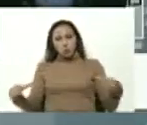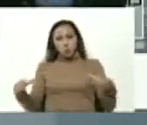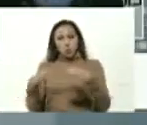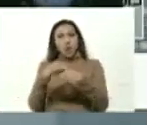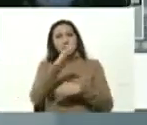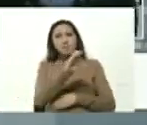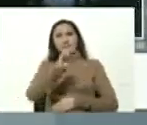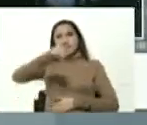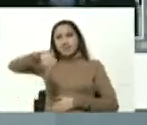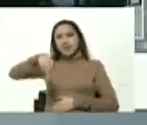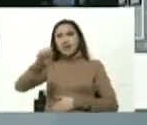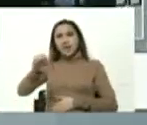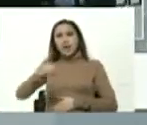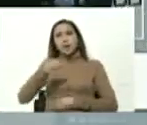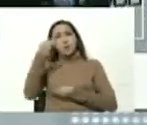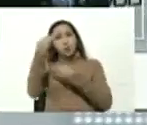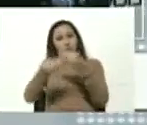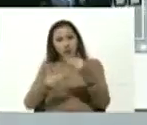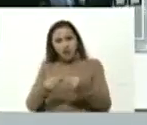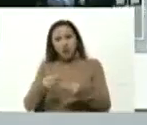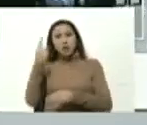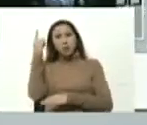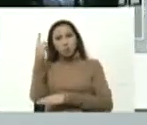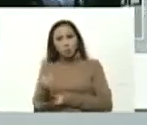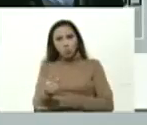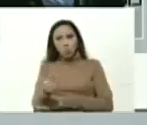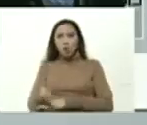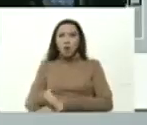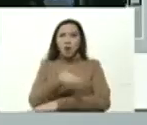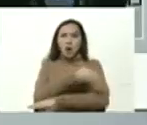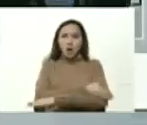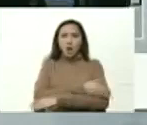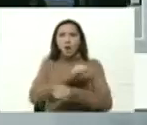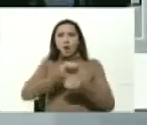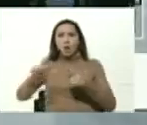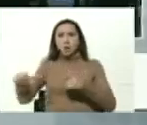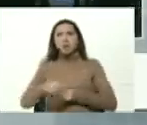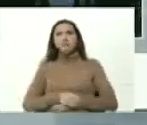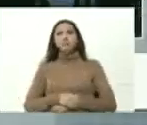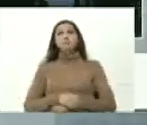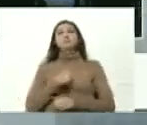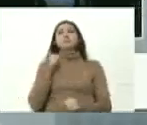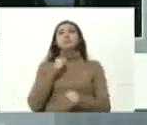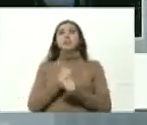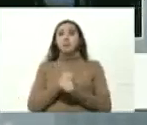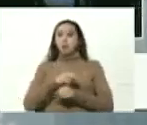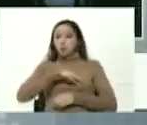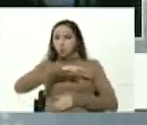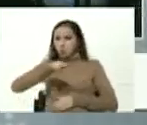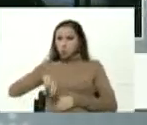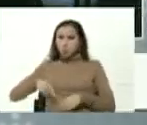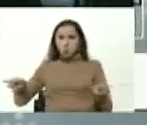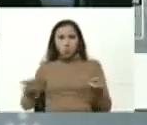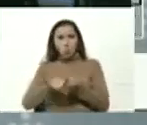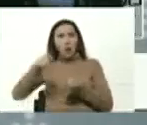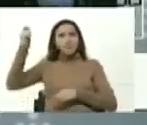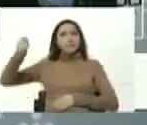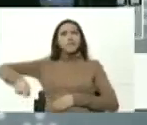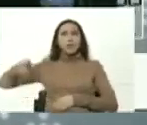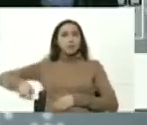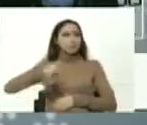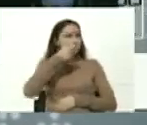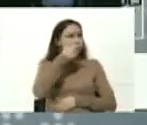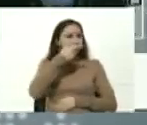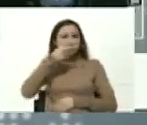Electoral va a hacer lo que dijimos íbamos a hacer la semana pasada. Nos convertimos en fiscales, en